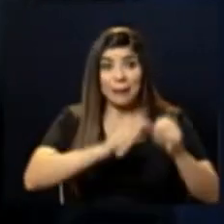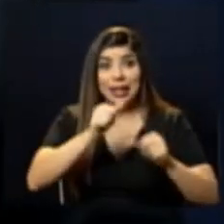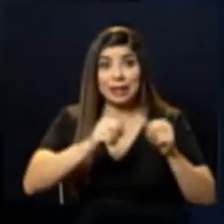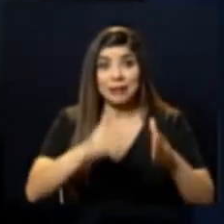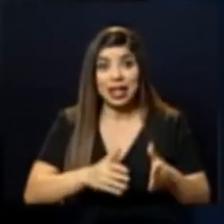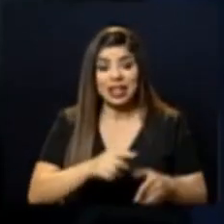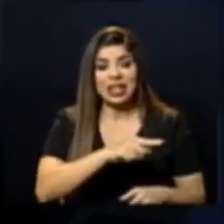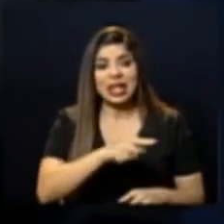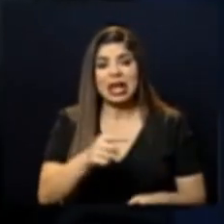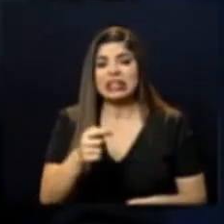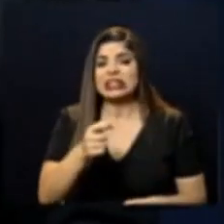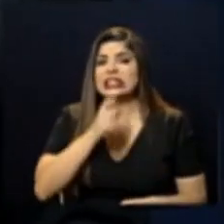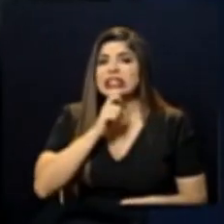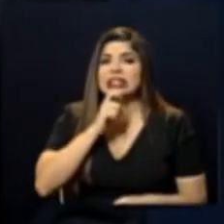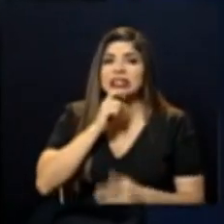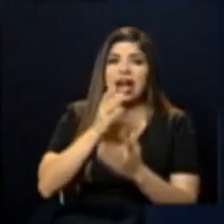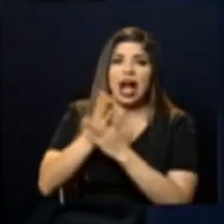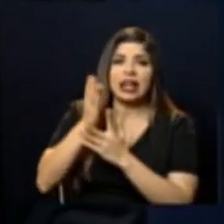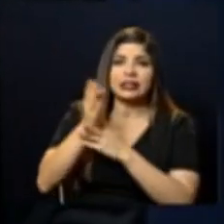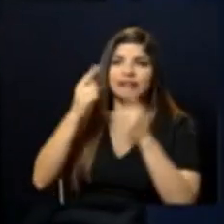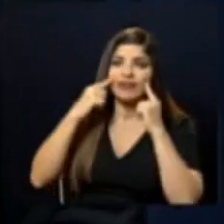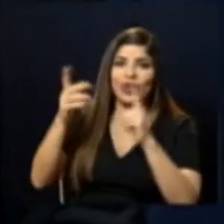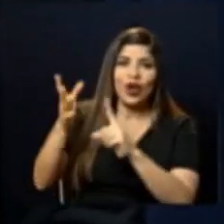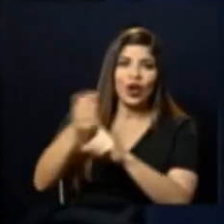menos acceso tienen.